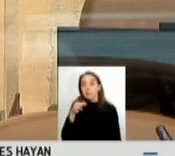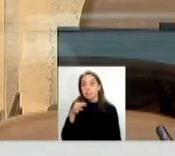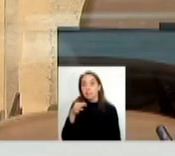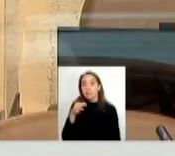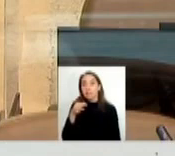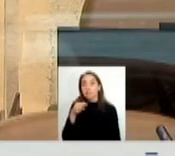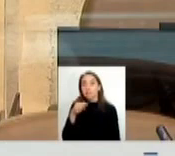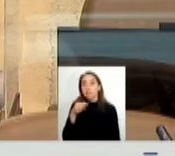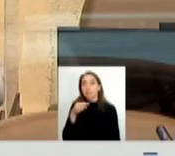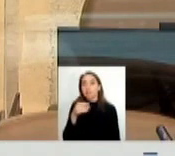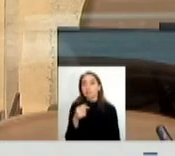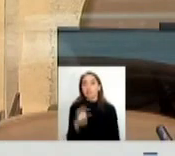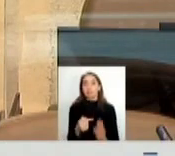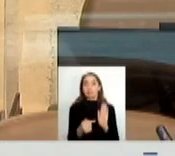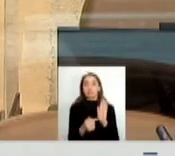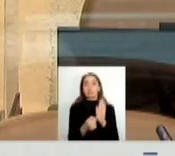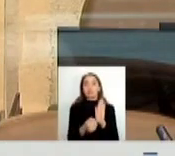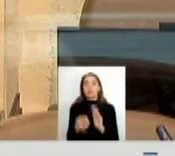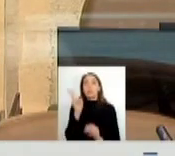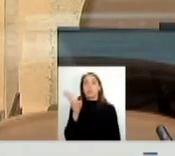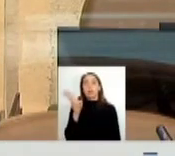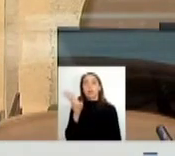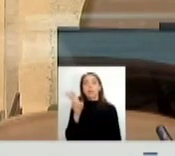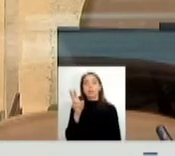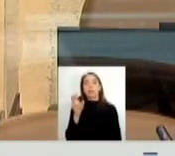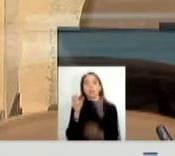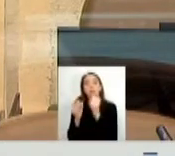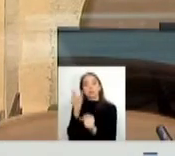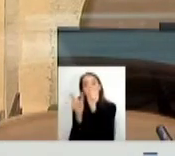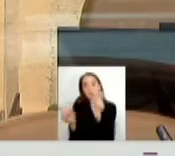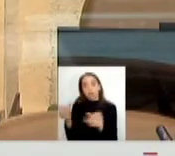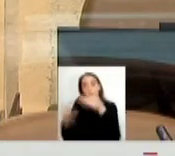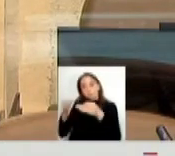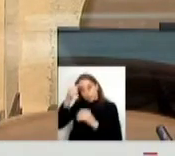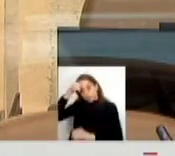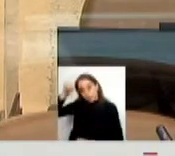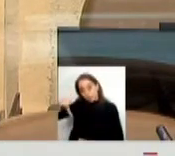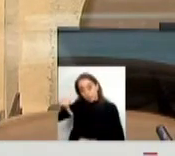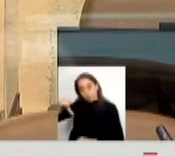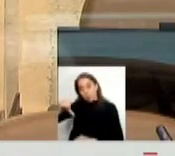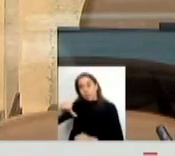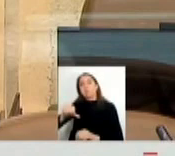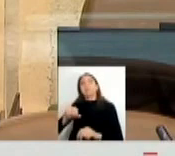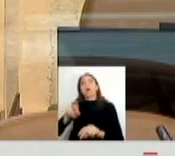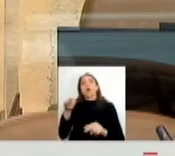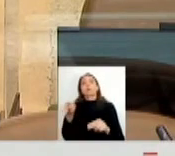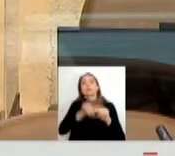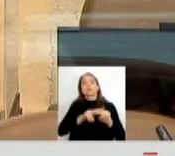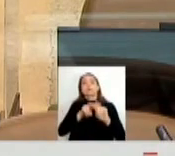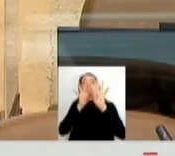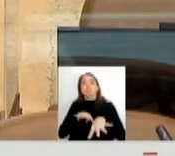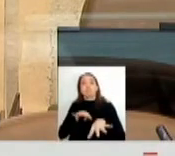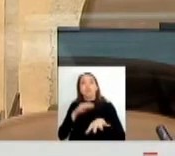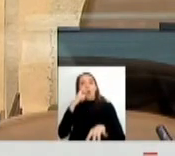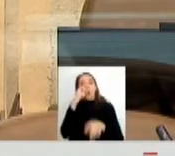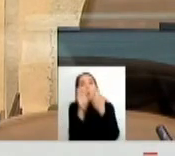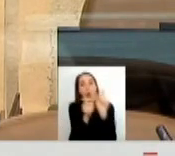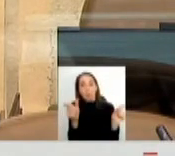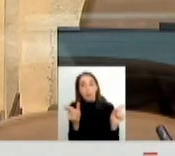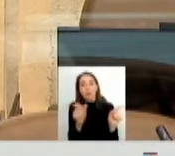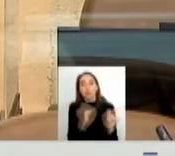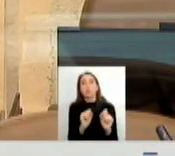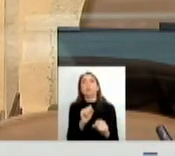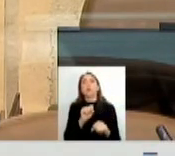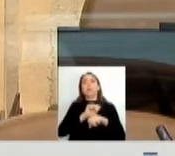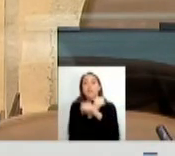a prohibirle la posibilidad a personas condenadas por delitos de lesa humanidad a acceder a determinados beneficios penitenciarios. Pero